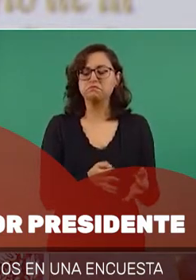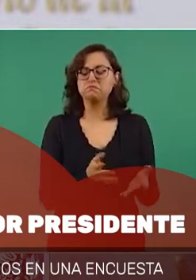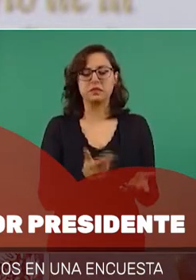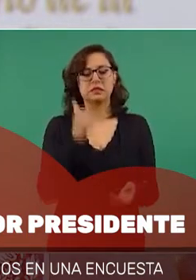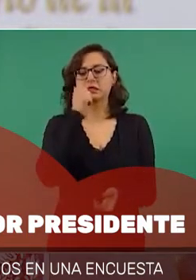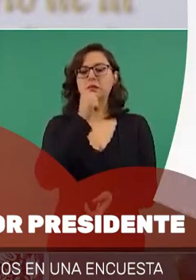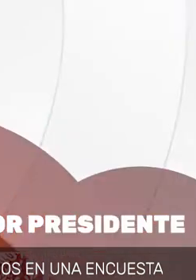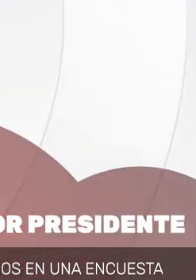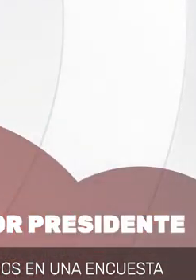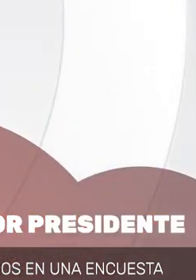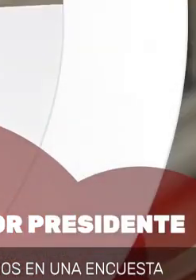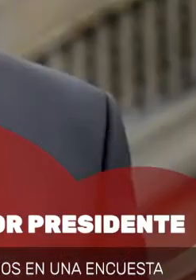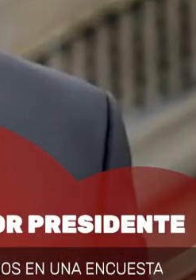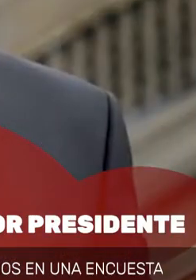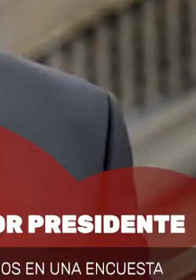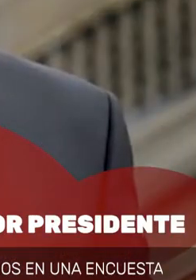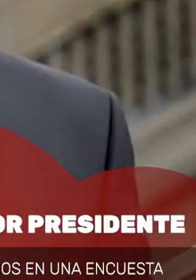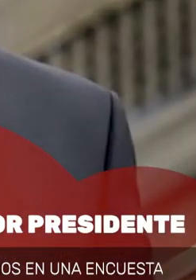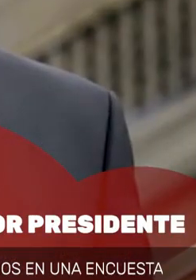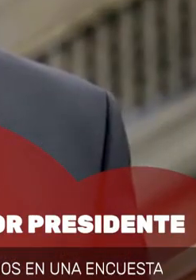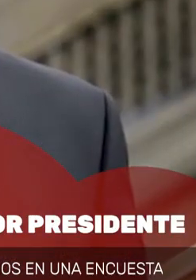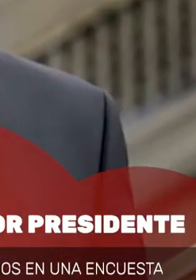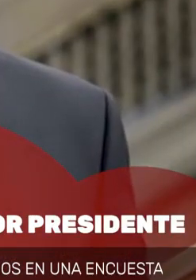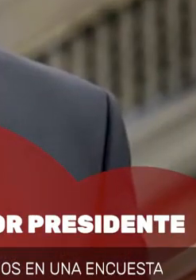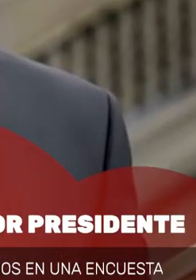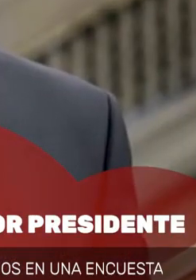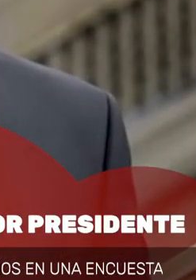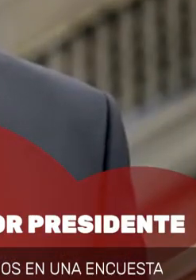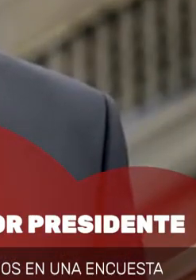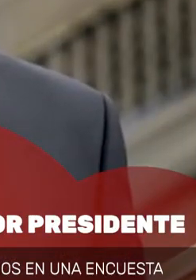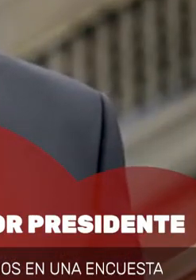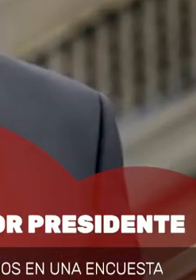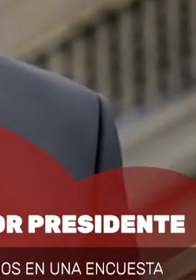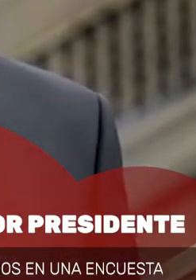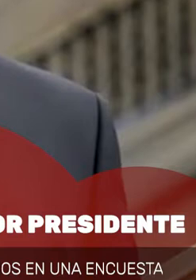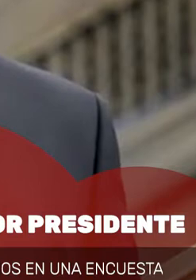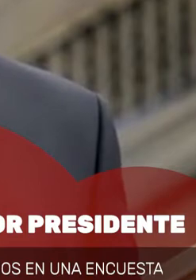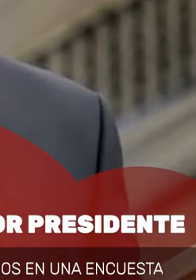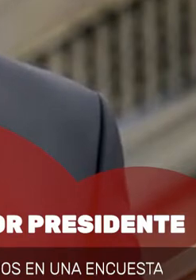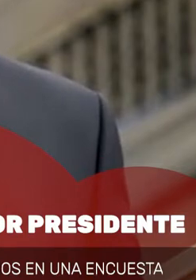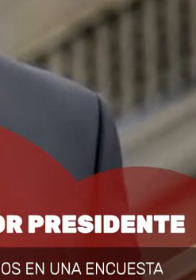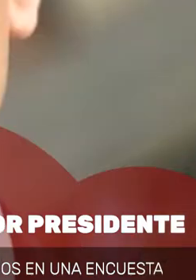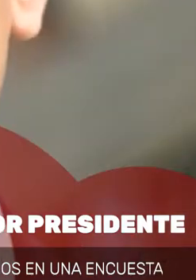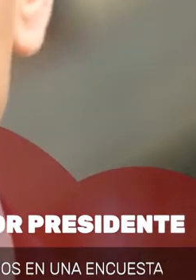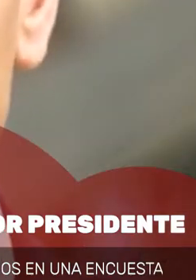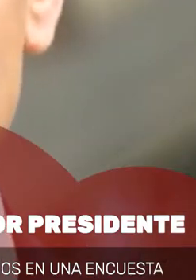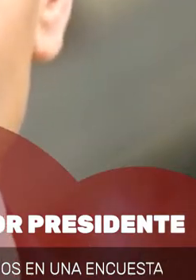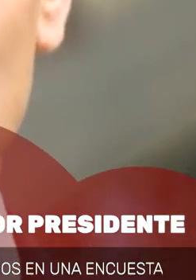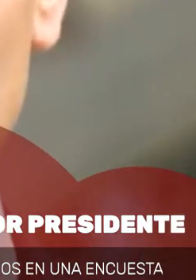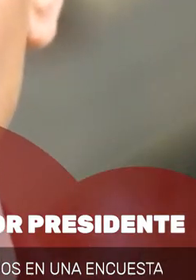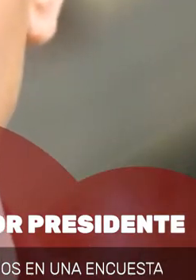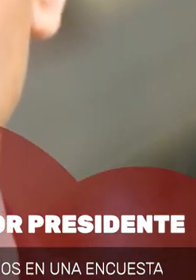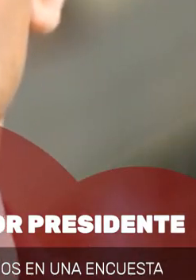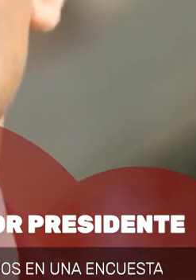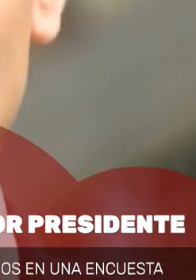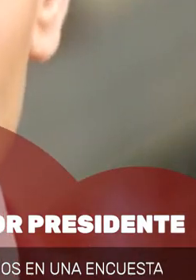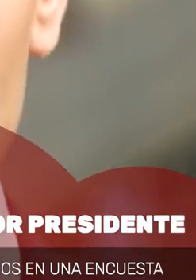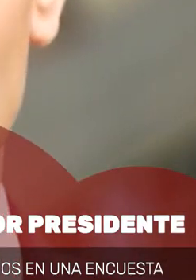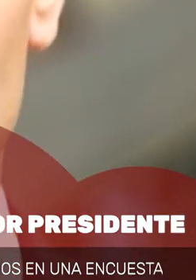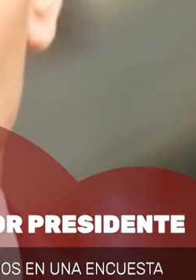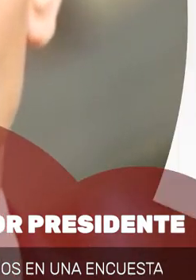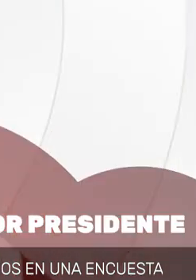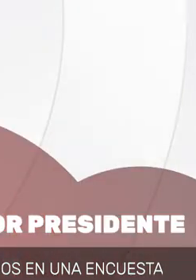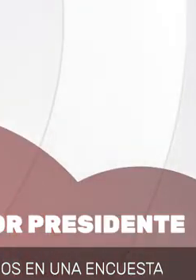Nieto, pasando por López Obrador, el peor calificado fue Peña Nieto con el 52%. Solo 10% de los mexicanos encuestados creen que ha sido el